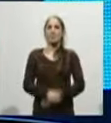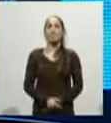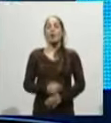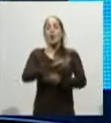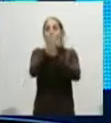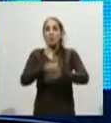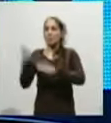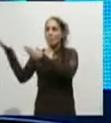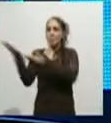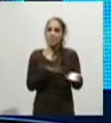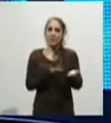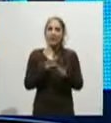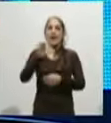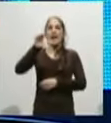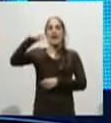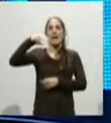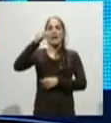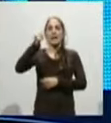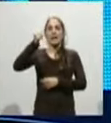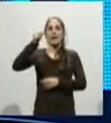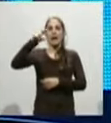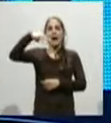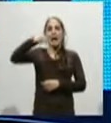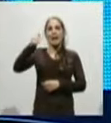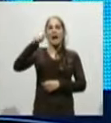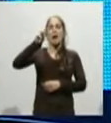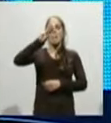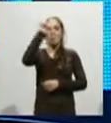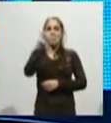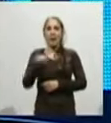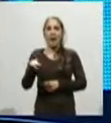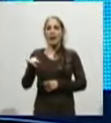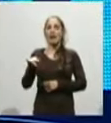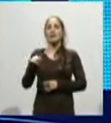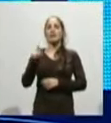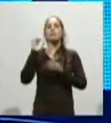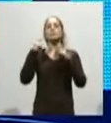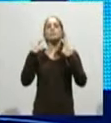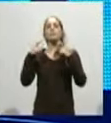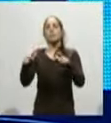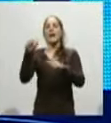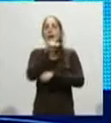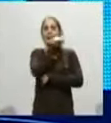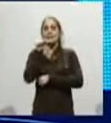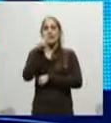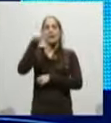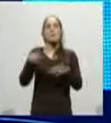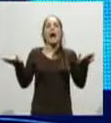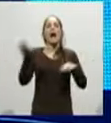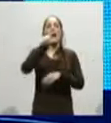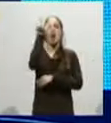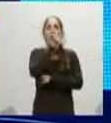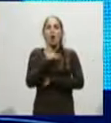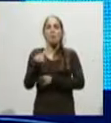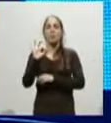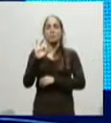a Encarna Páez, que como saben es cantante, y a Ángela López, que es funcionaria del excelentísimo Ayuntamiento de Arrecife, actuando